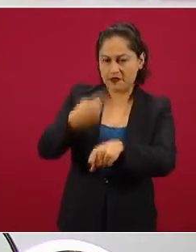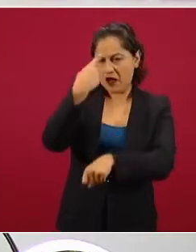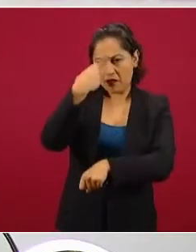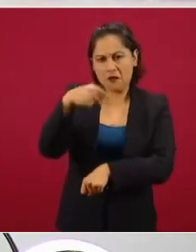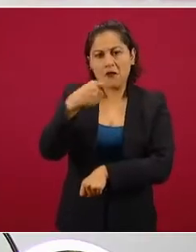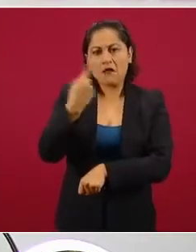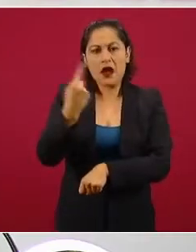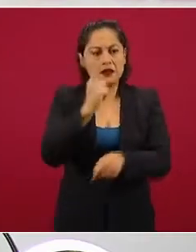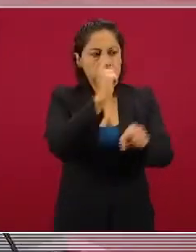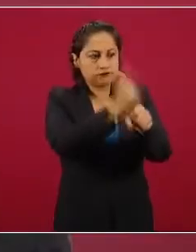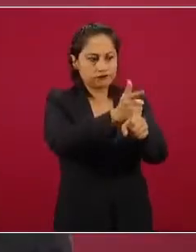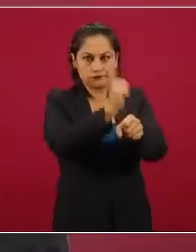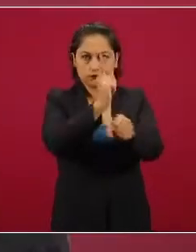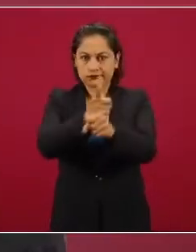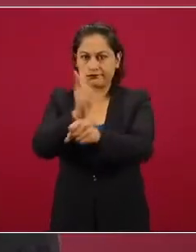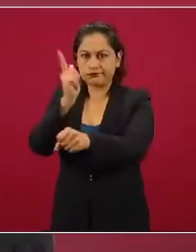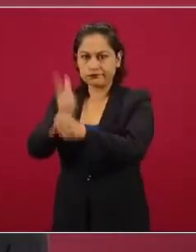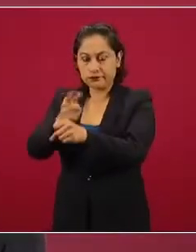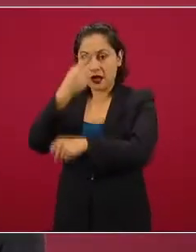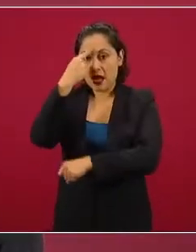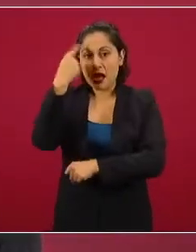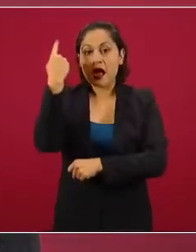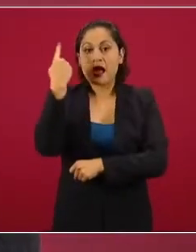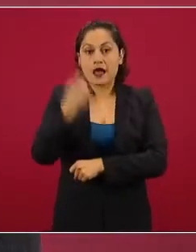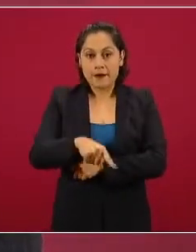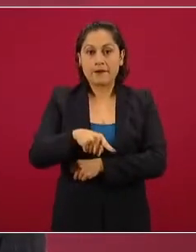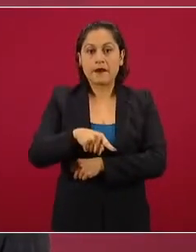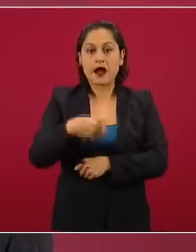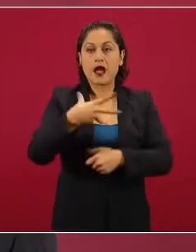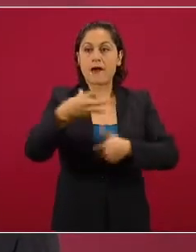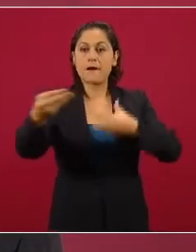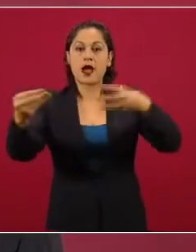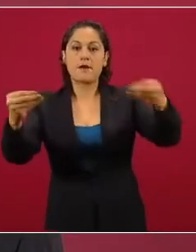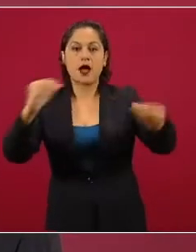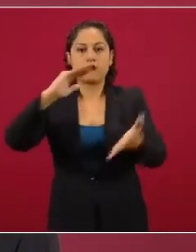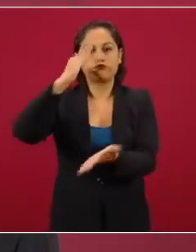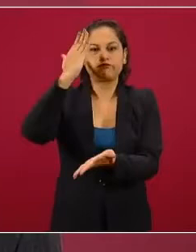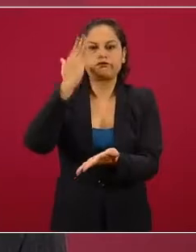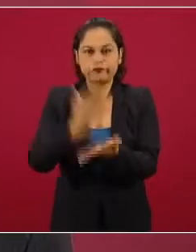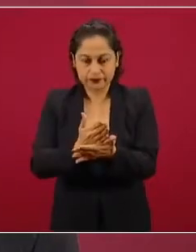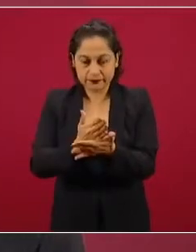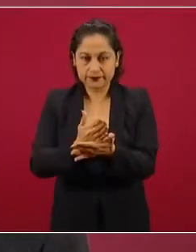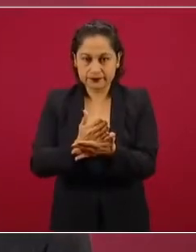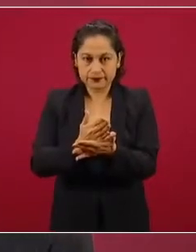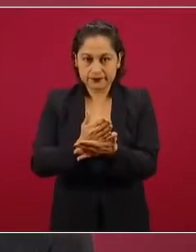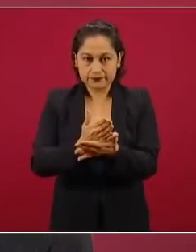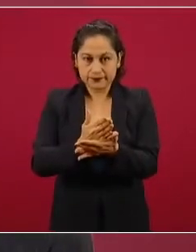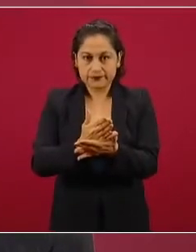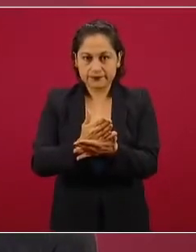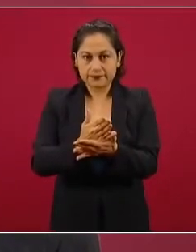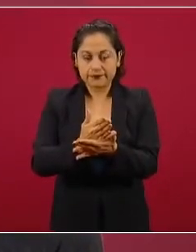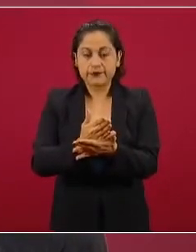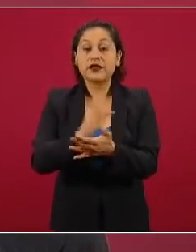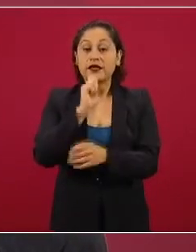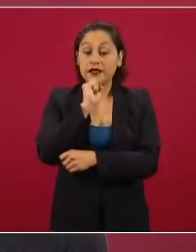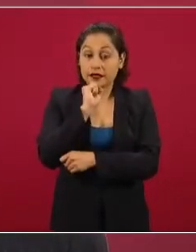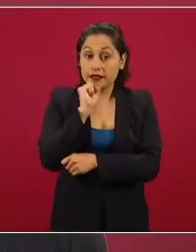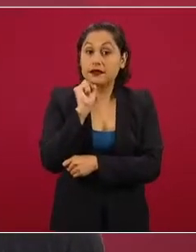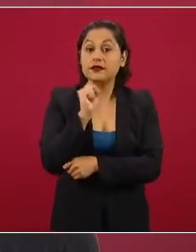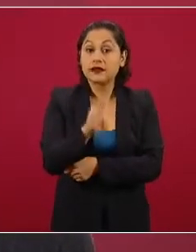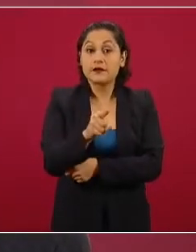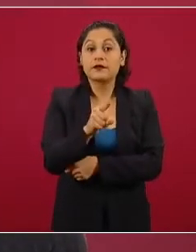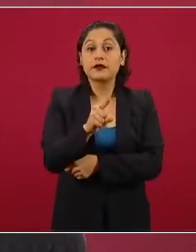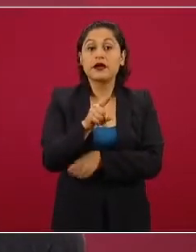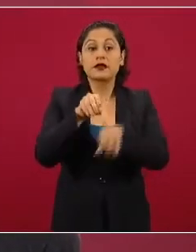atenderlas oportunamente, de interrumpir las cadenas de transmisión del virus SARS-CoV-2 y también de